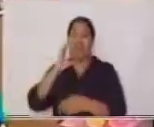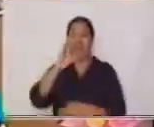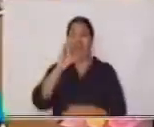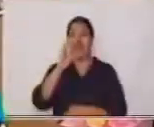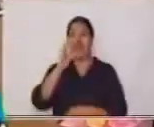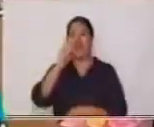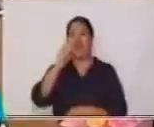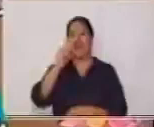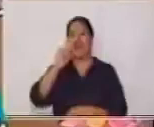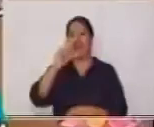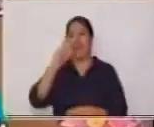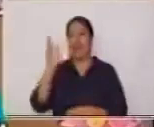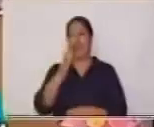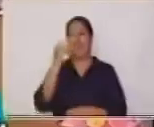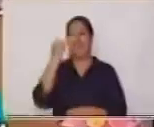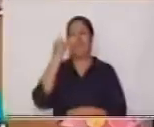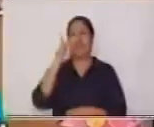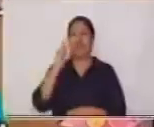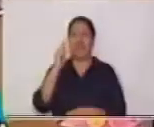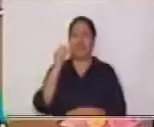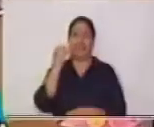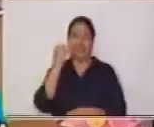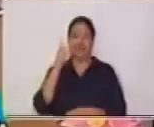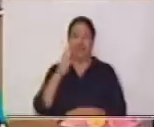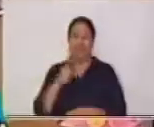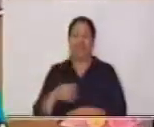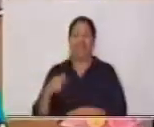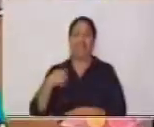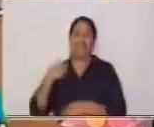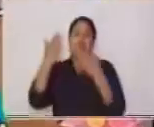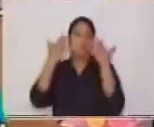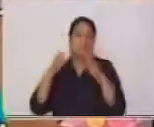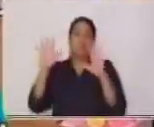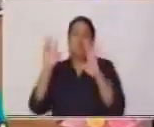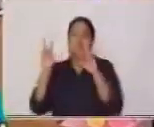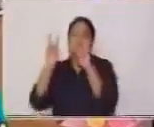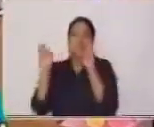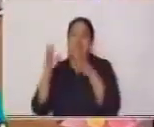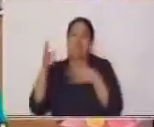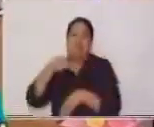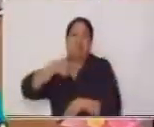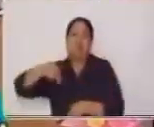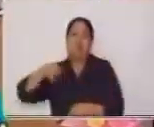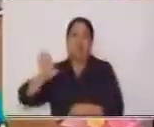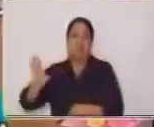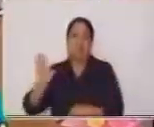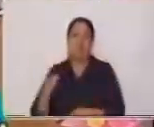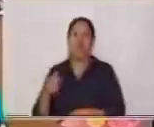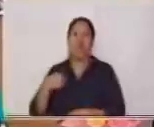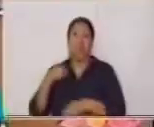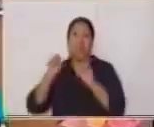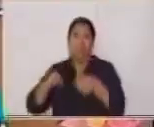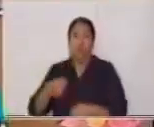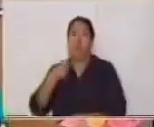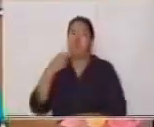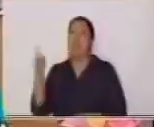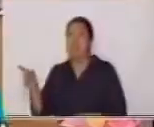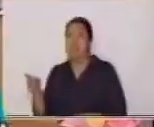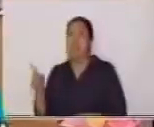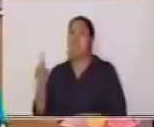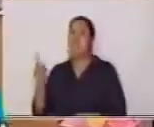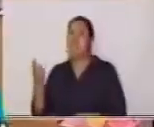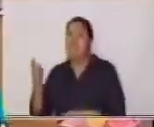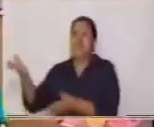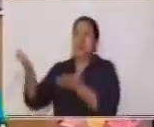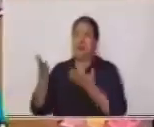rico, pero yo no sabía el nombre. Entonces yo podía decir quién me había dado el caldo, dónde me lo habían